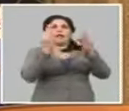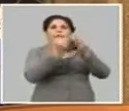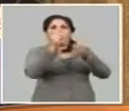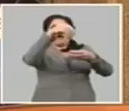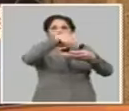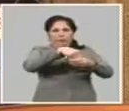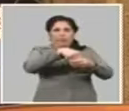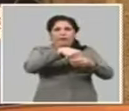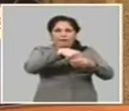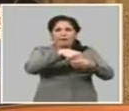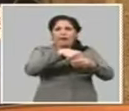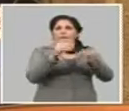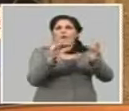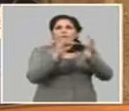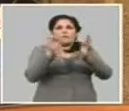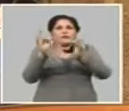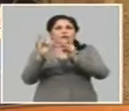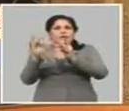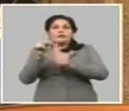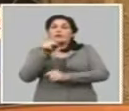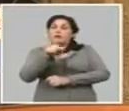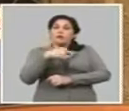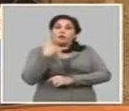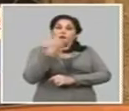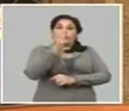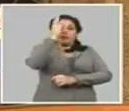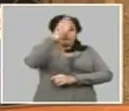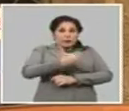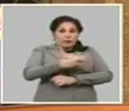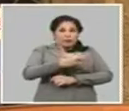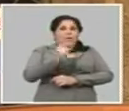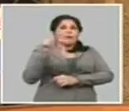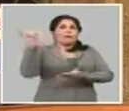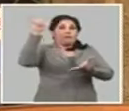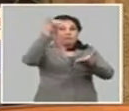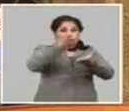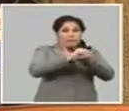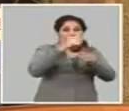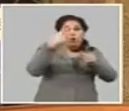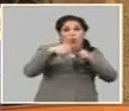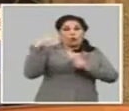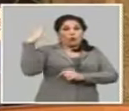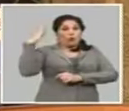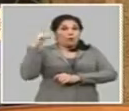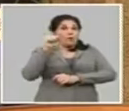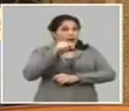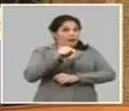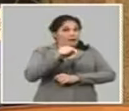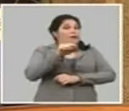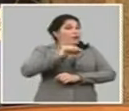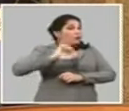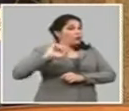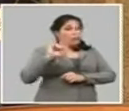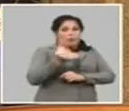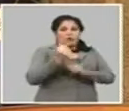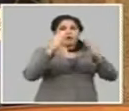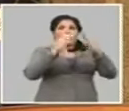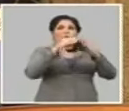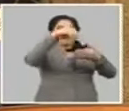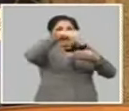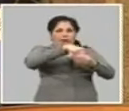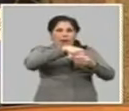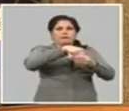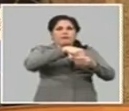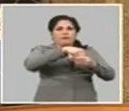que pueda estar en contacto entonces por eso la indicación de que las personas que han regresado antes de esta medida todas se mantengan en el hogar